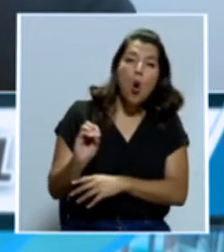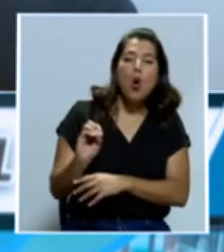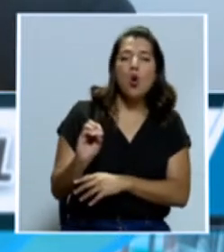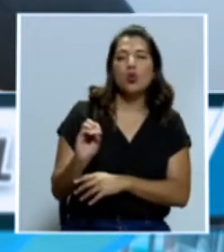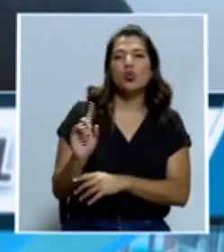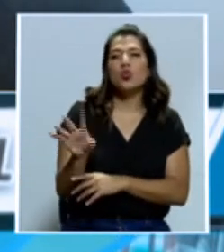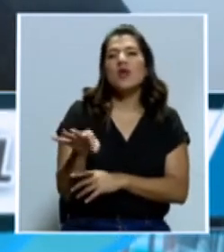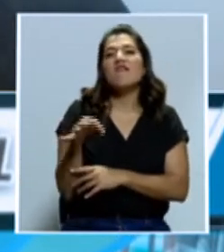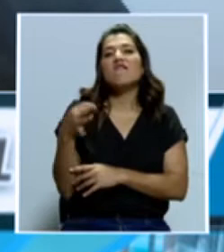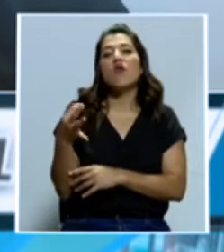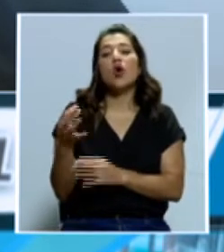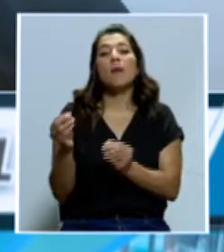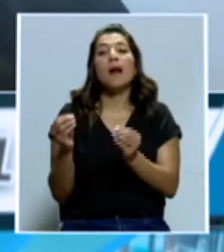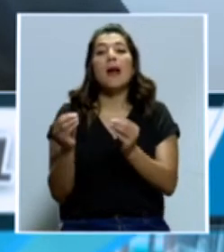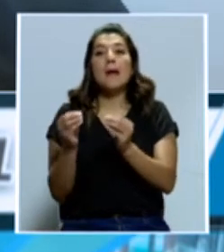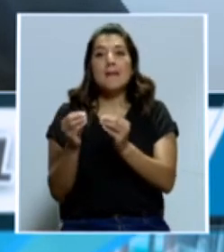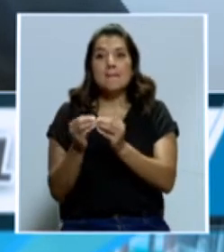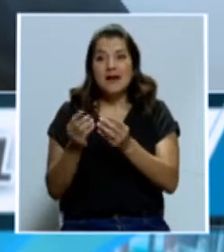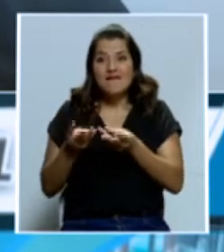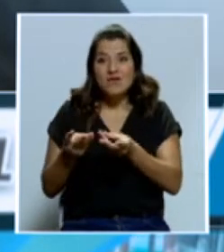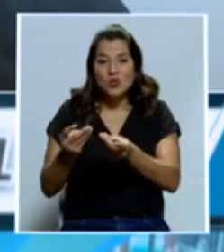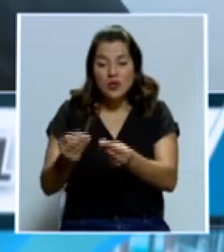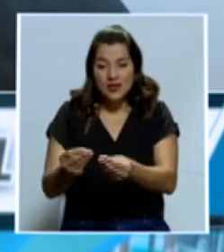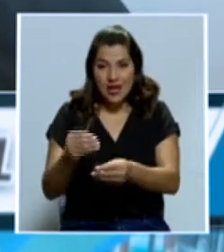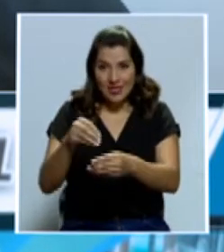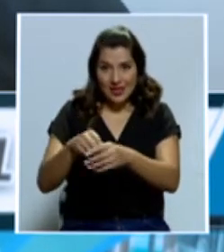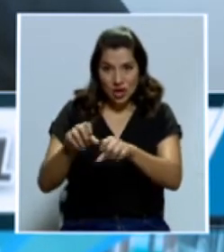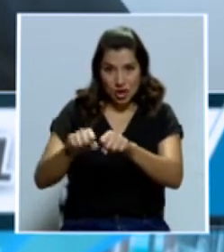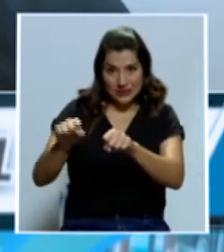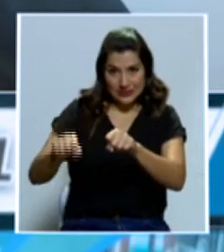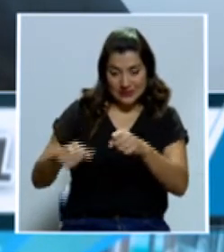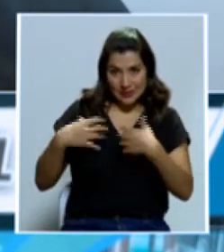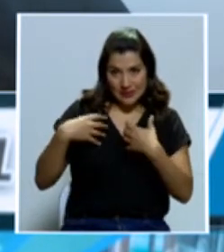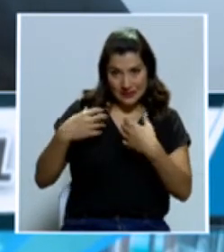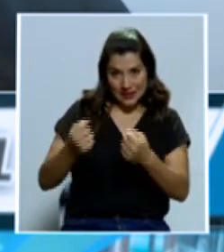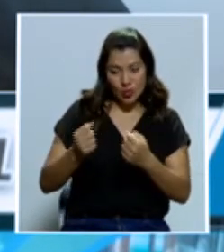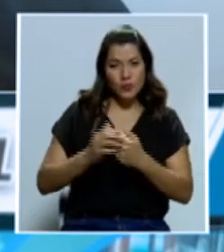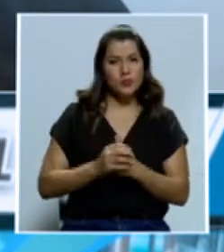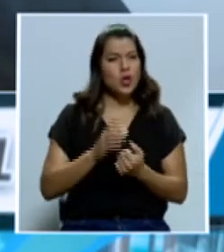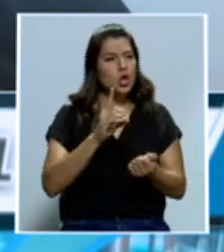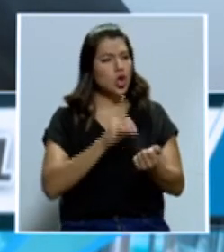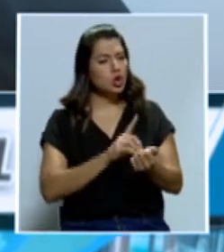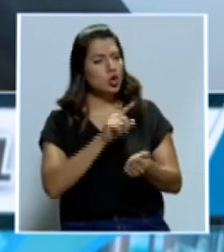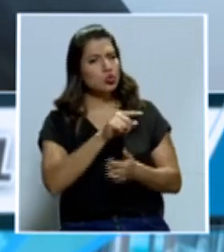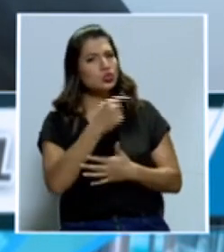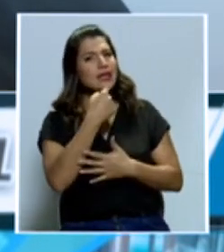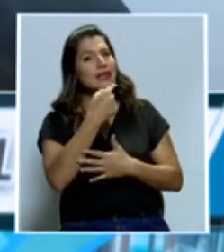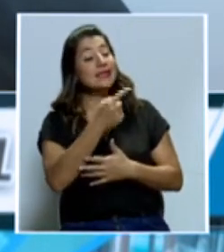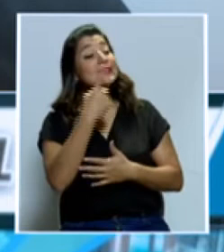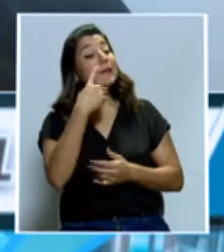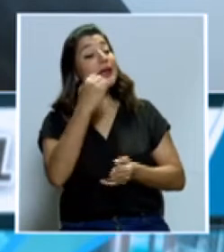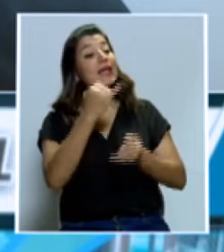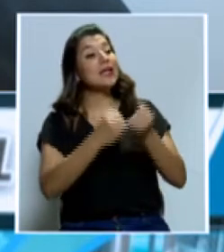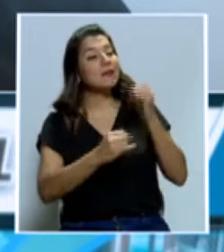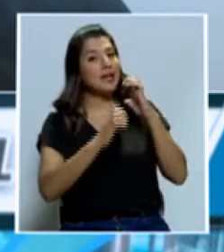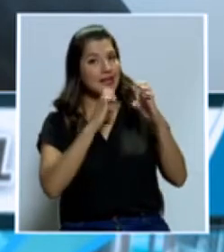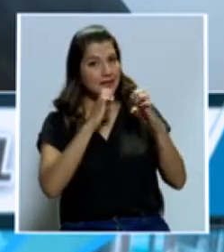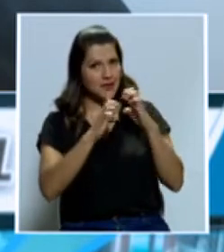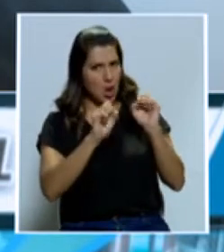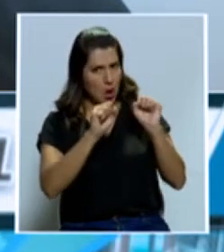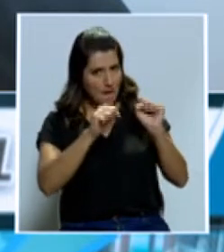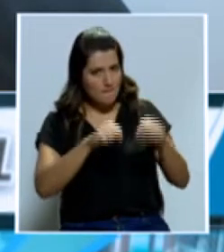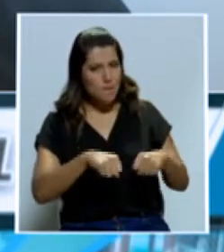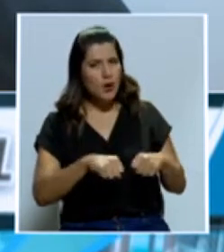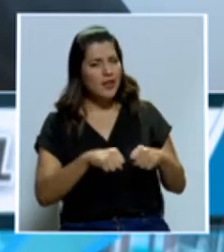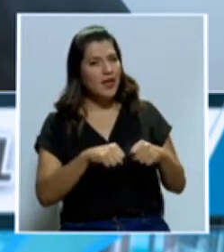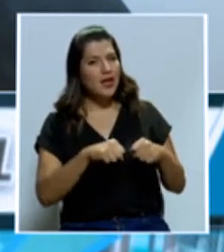estresada del sistema de salud. Doctor, ahora que usted lo menciona también y para cerrar la entrevista, ¿podríamos hacer un repaso